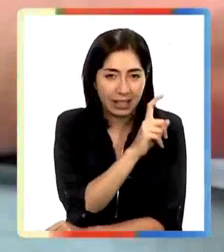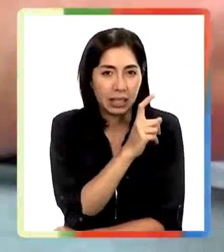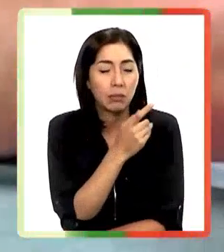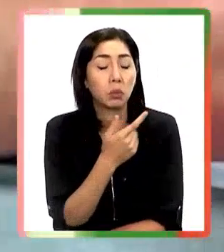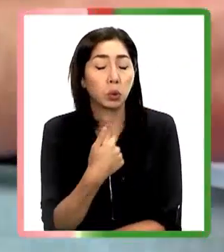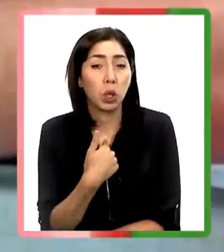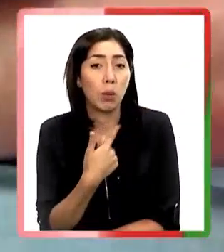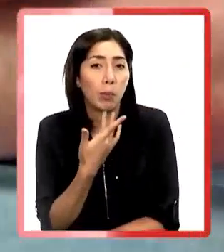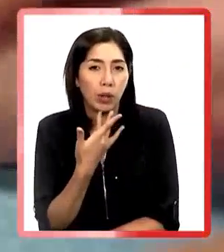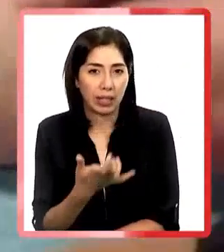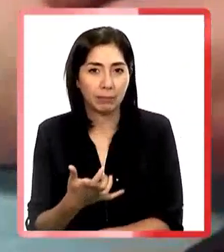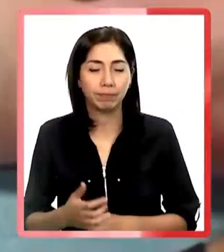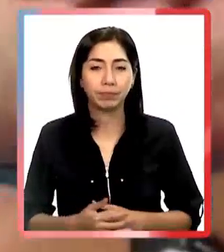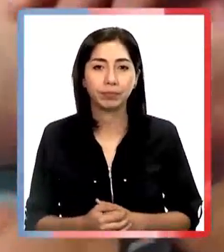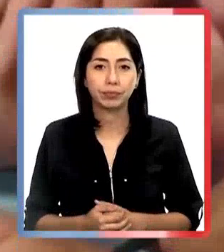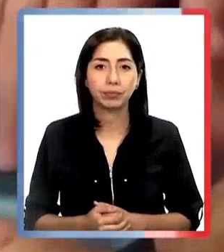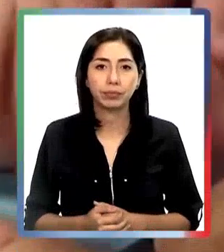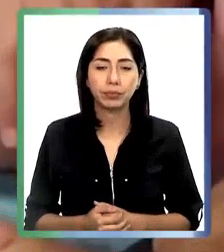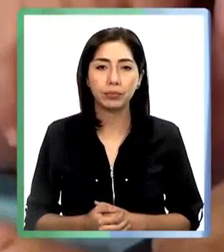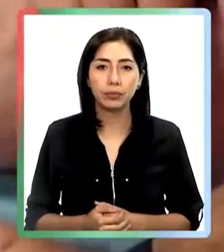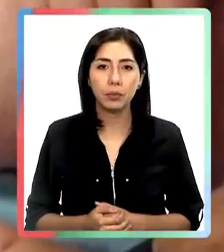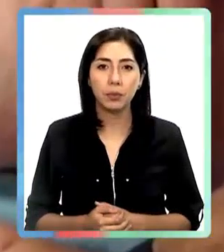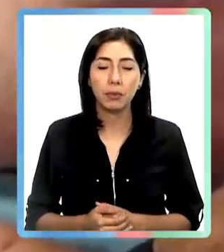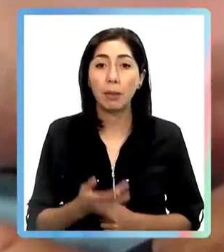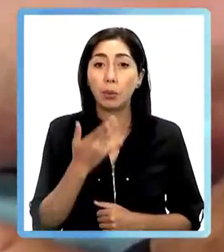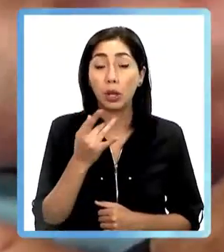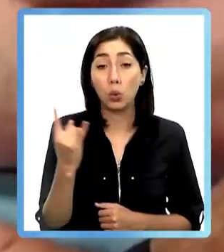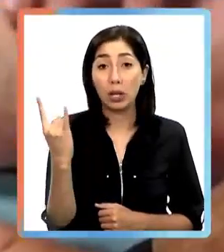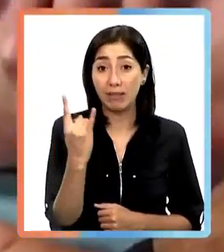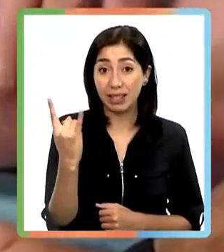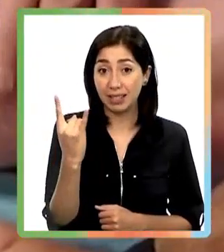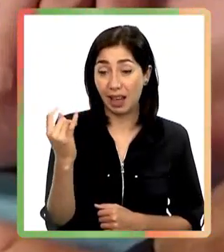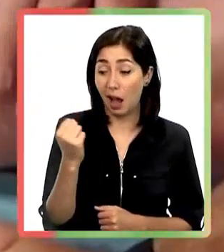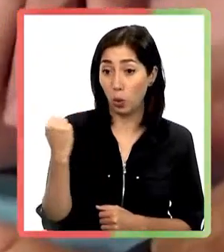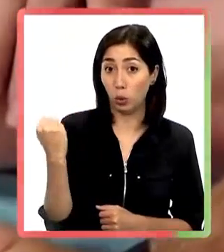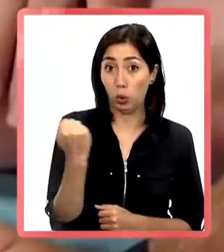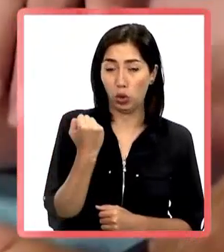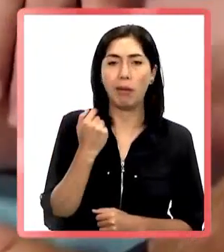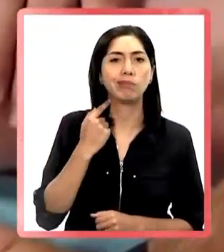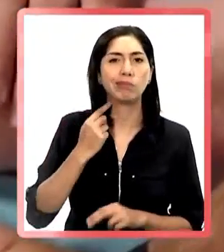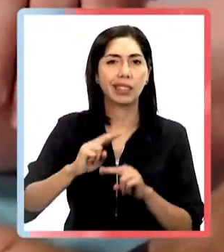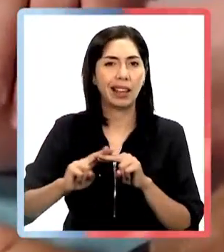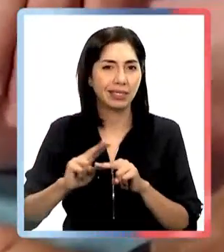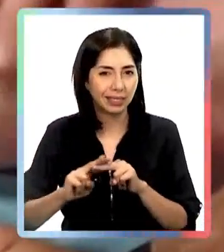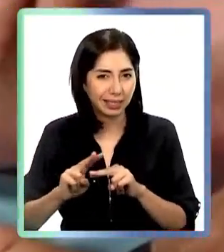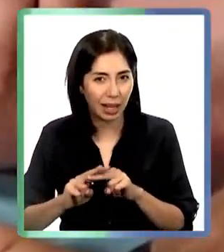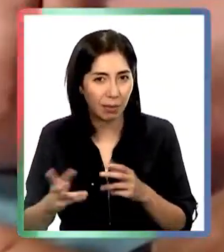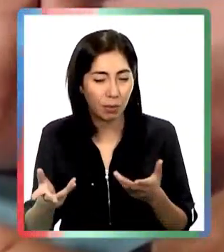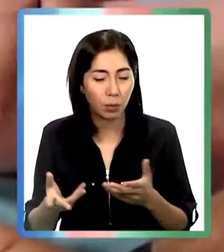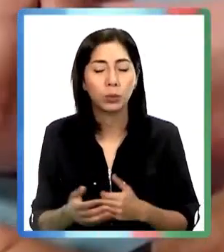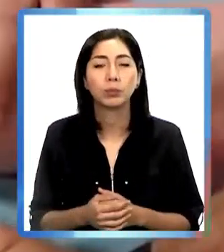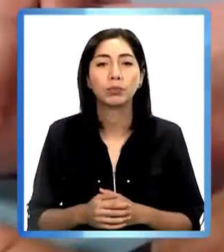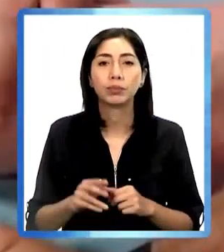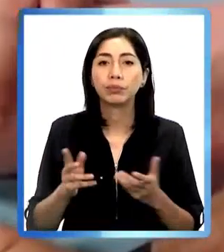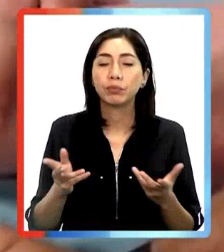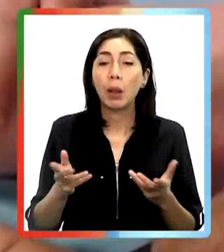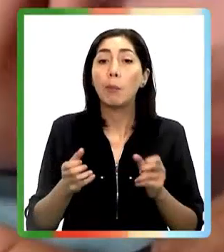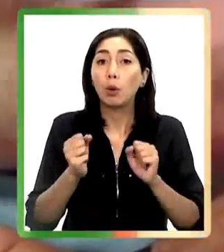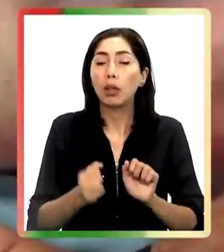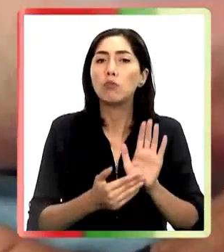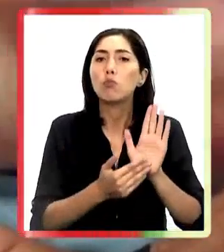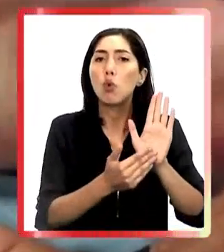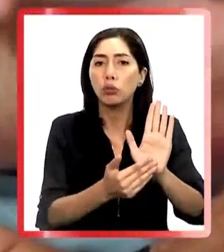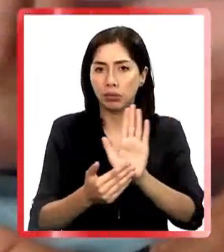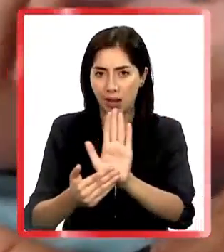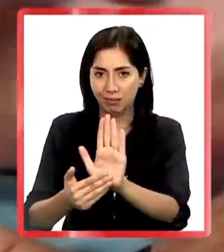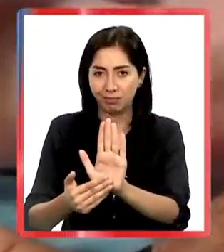qué? Porque una de las cosas que estamos haciendo en la Universidad Autónoma desde la Cátedra de Introducción a la Medicina o de Salud Pública es poder